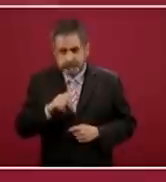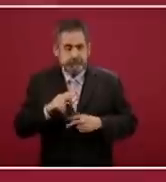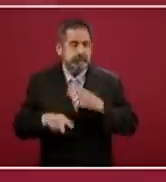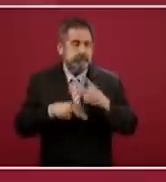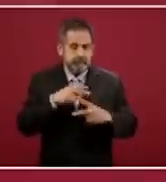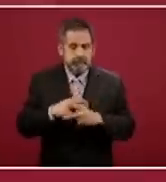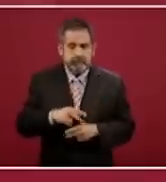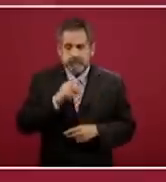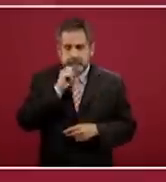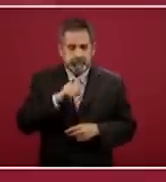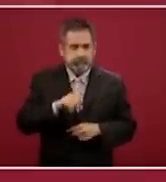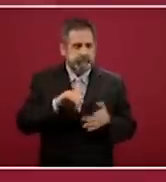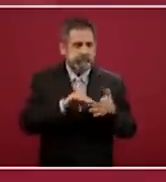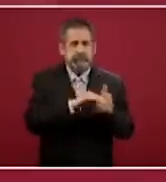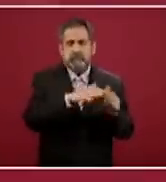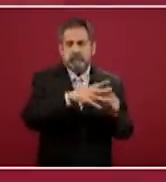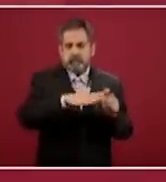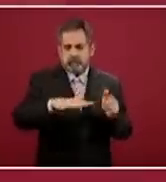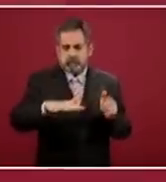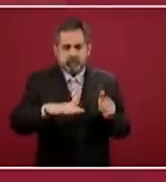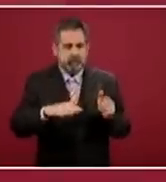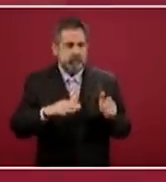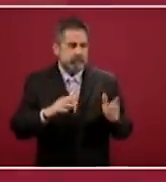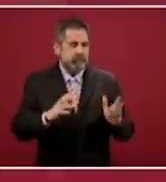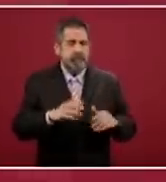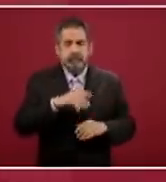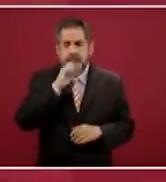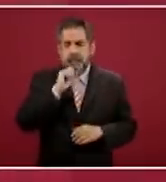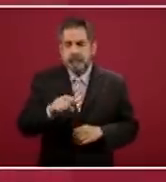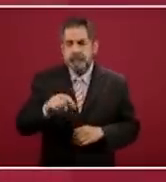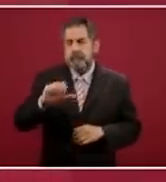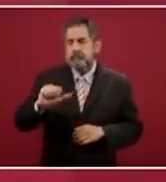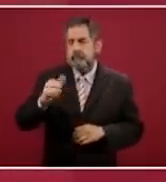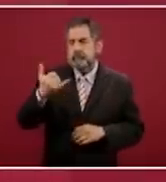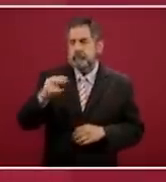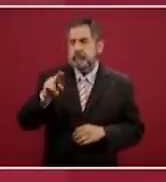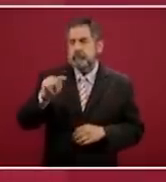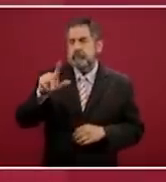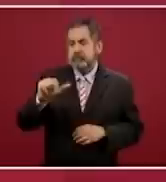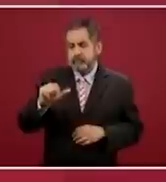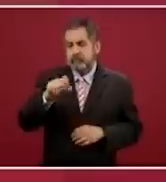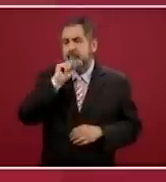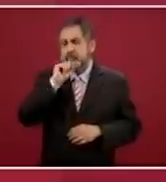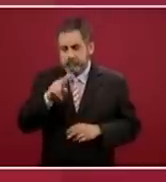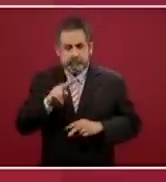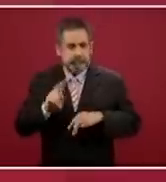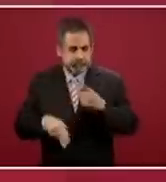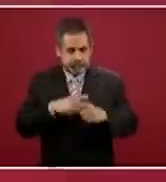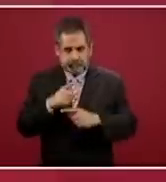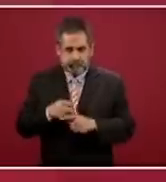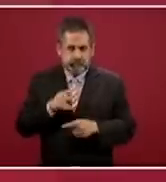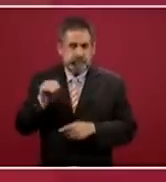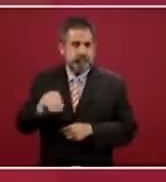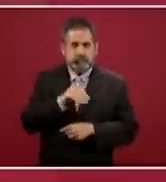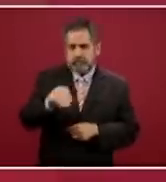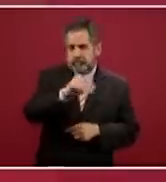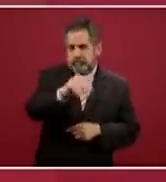también en la Costa Chica, y voy a Yutla de los Libres,